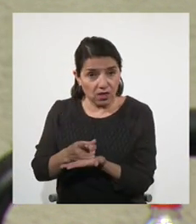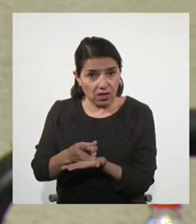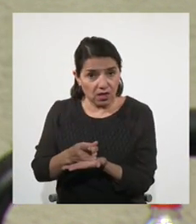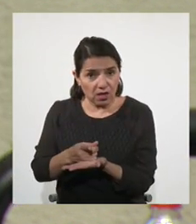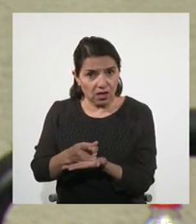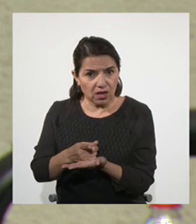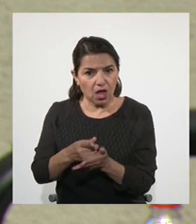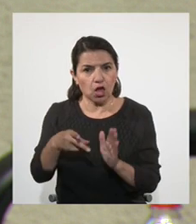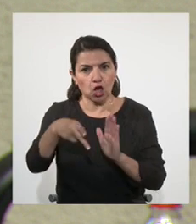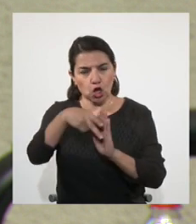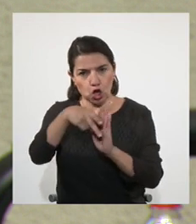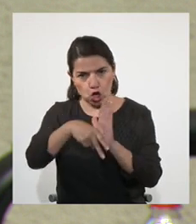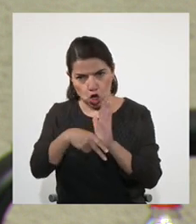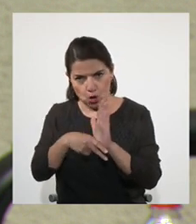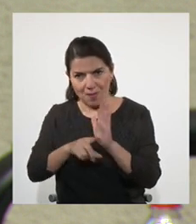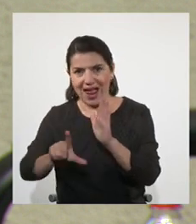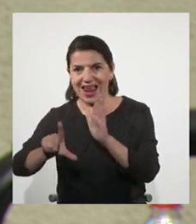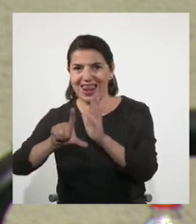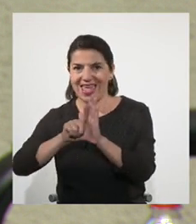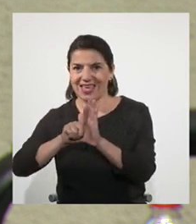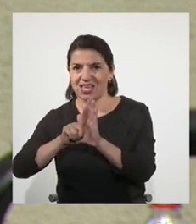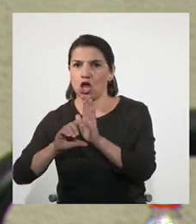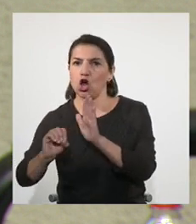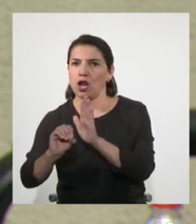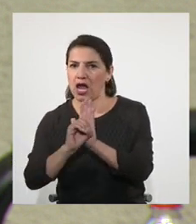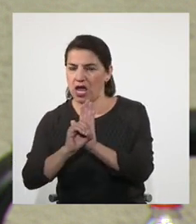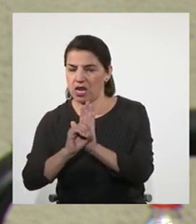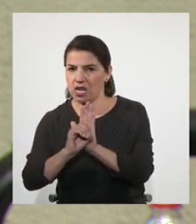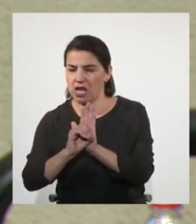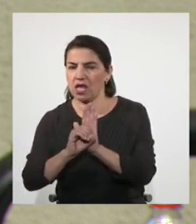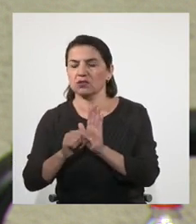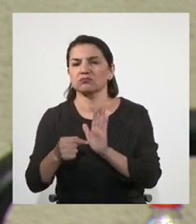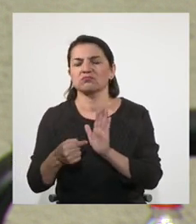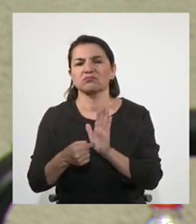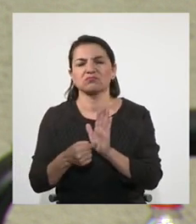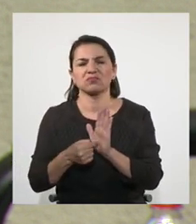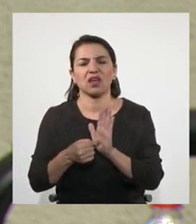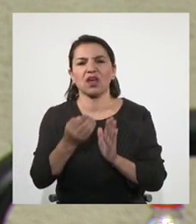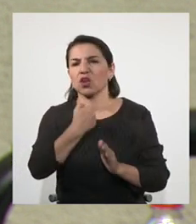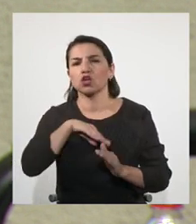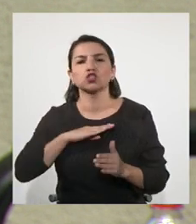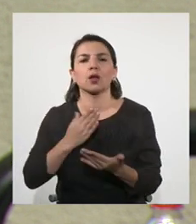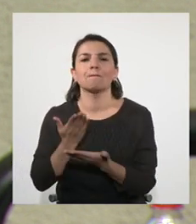como norma de ley orgánica. Nosotros simplemente lo que pedimos es que